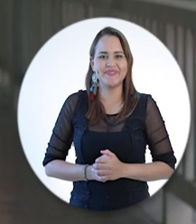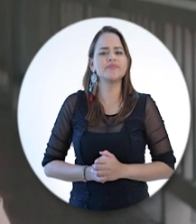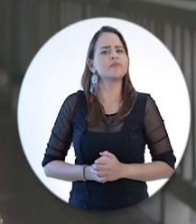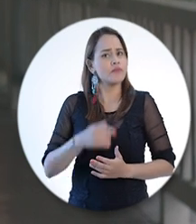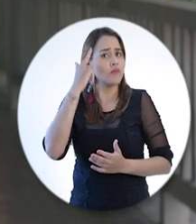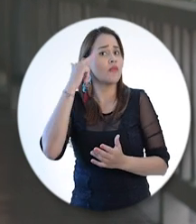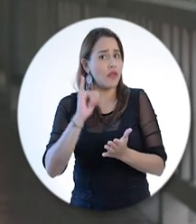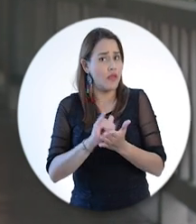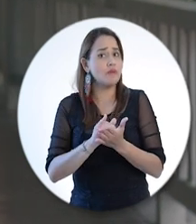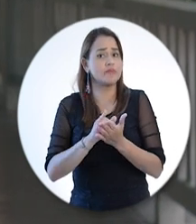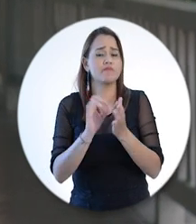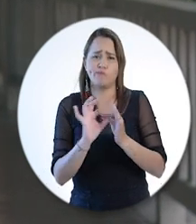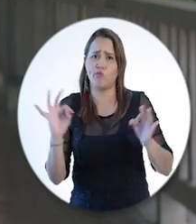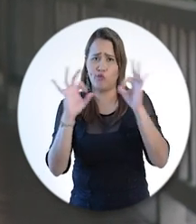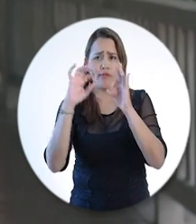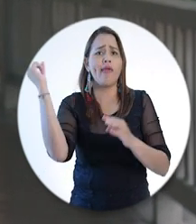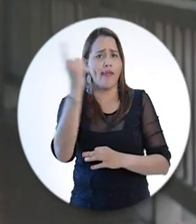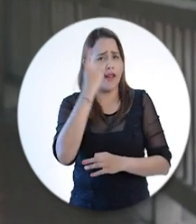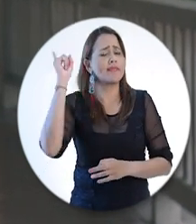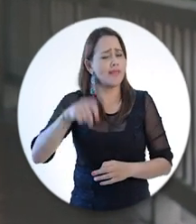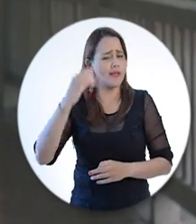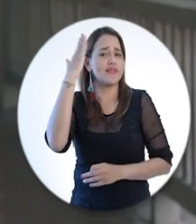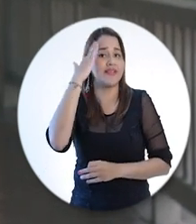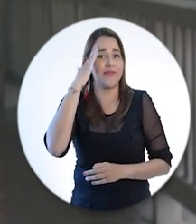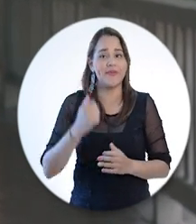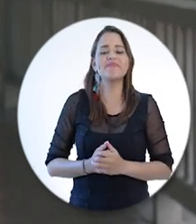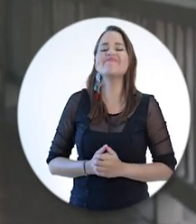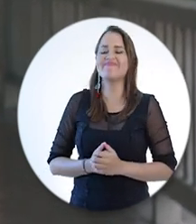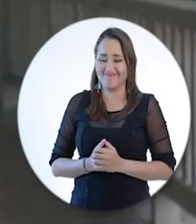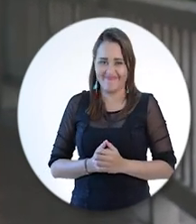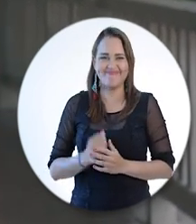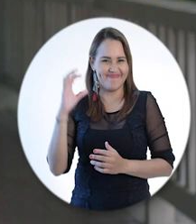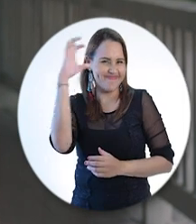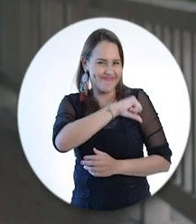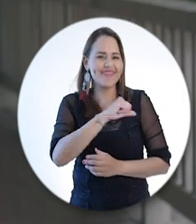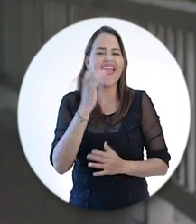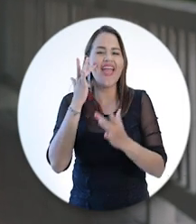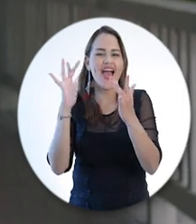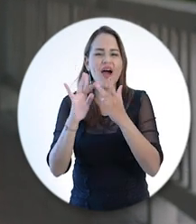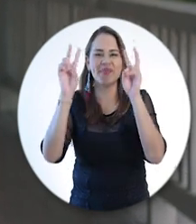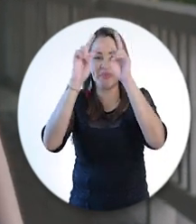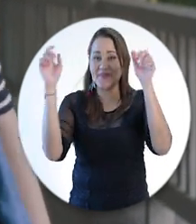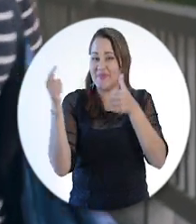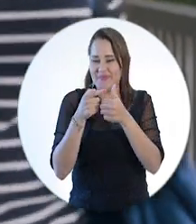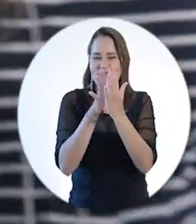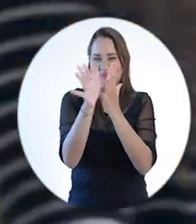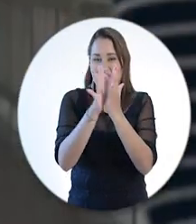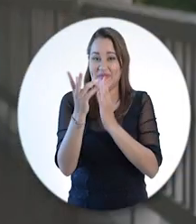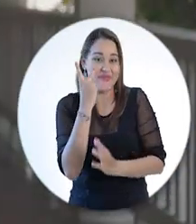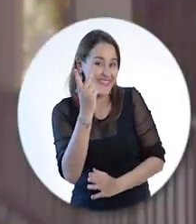Creo que es algo que toda la comunidad universitaria debería conocer. Ahora estás al tanto de todo lo que concierne al factor. Nos vemos.